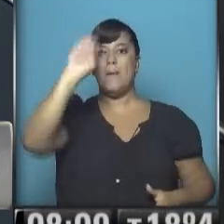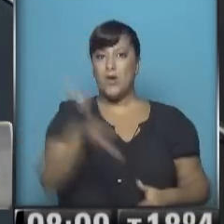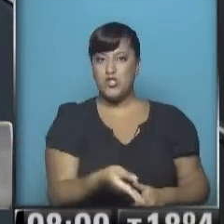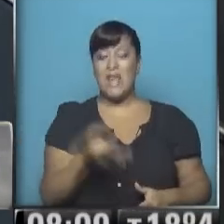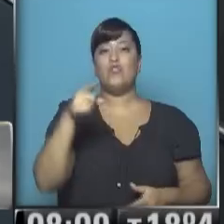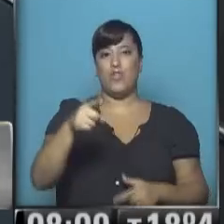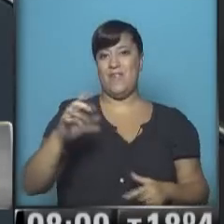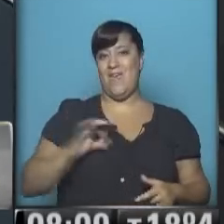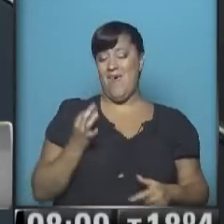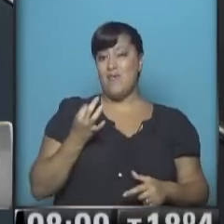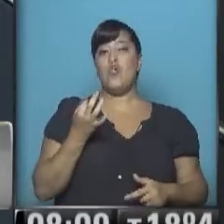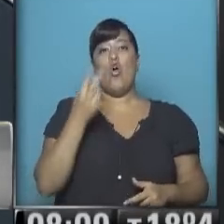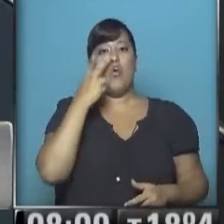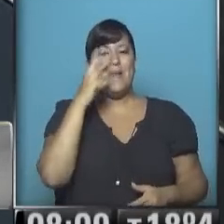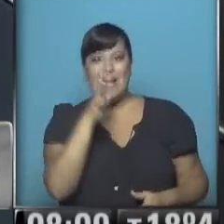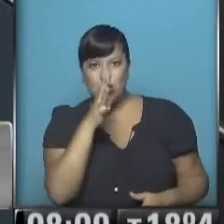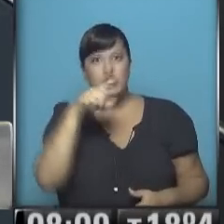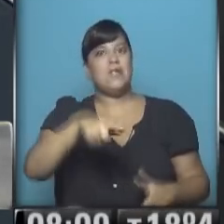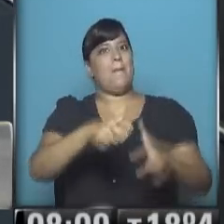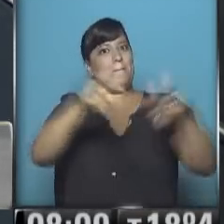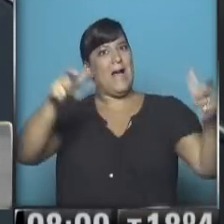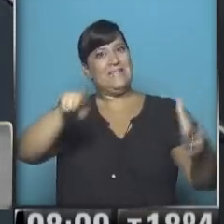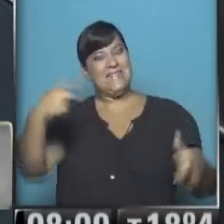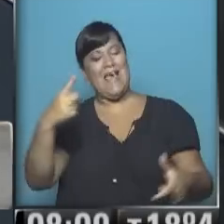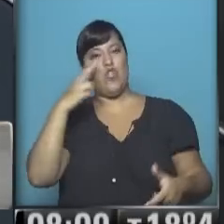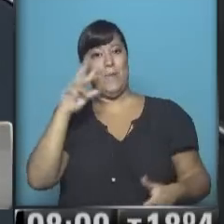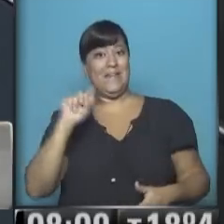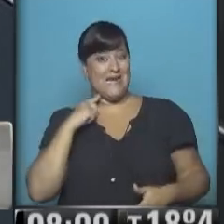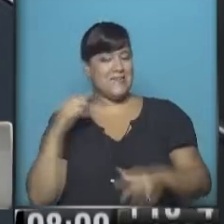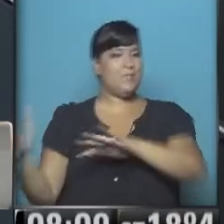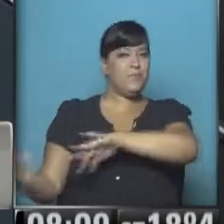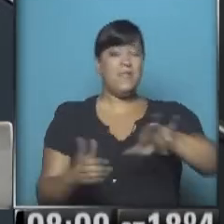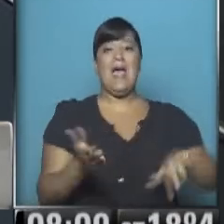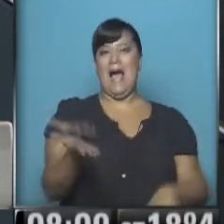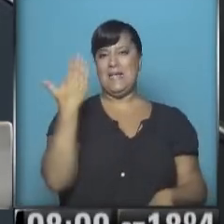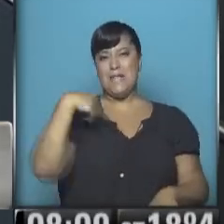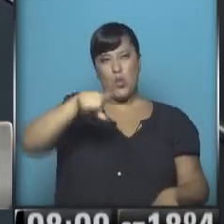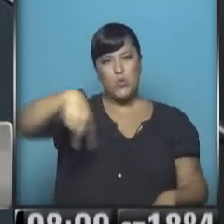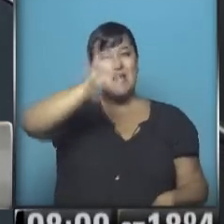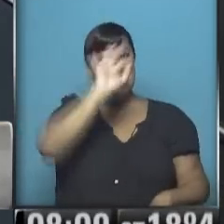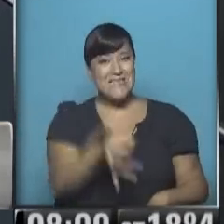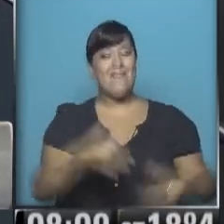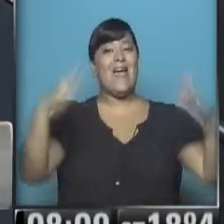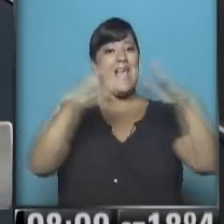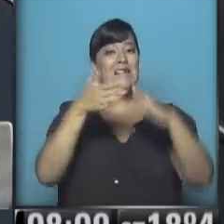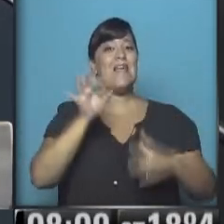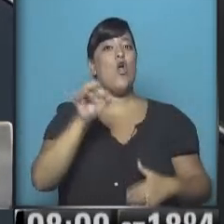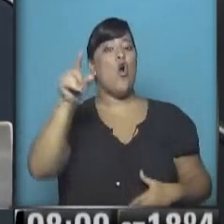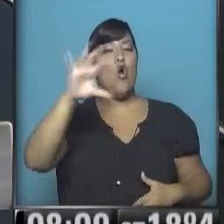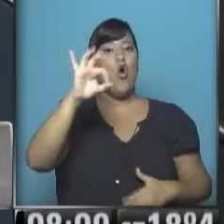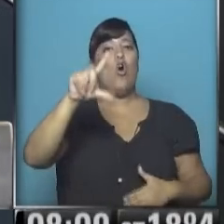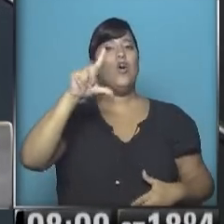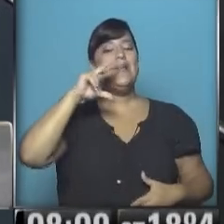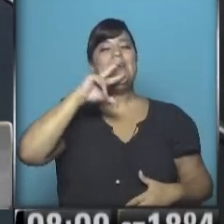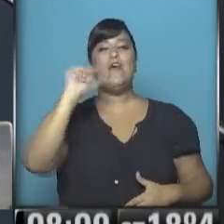2014 respecto al año 2013 ayer como ustedes saben en la residencia presidencial de Olivos la presidenta de la nación la doora